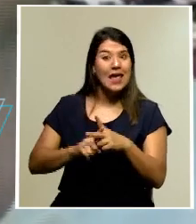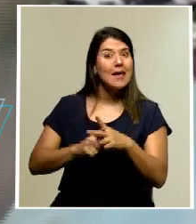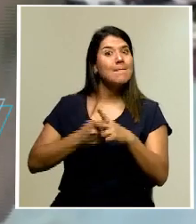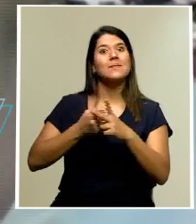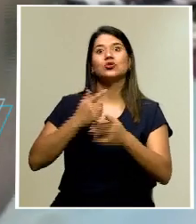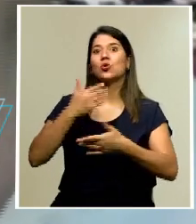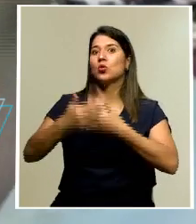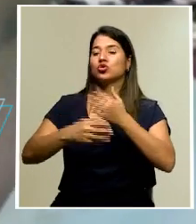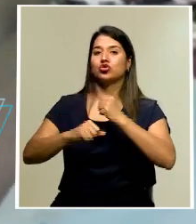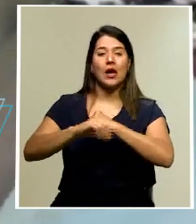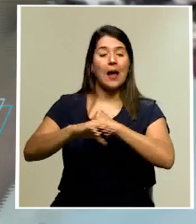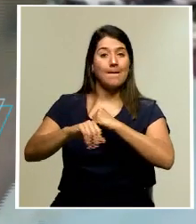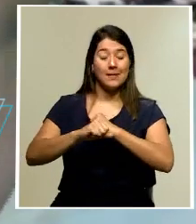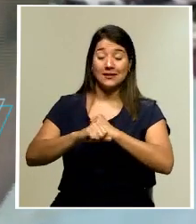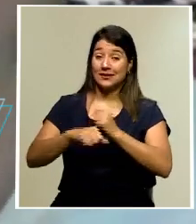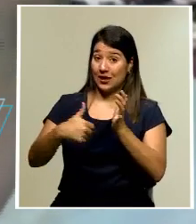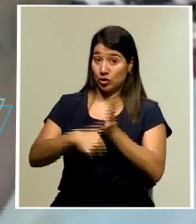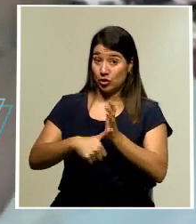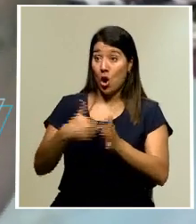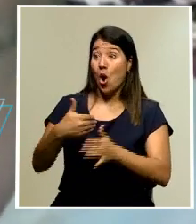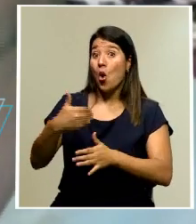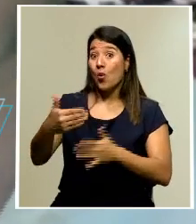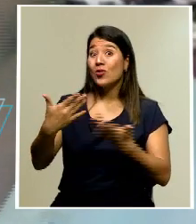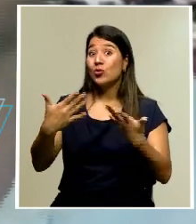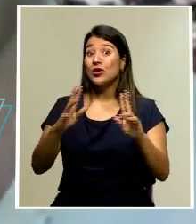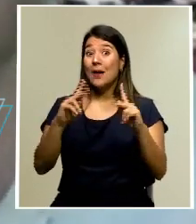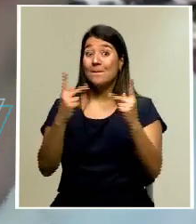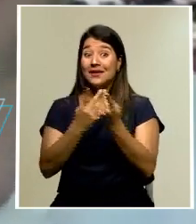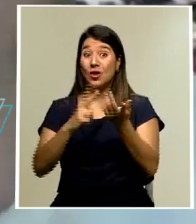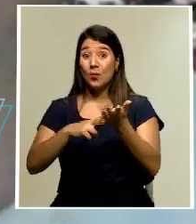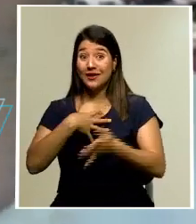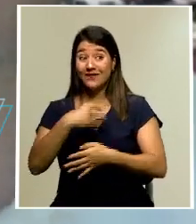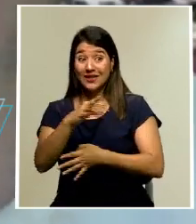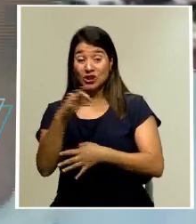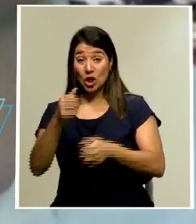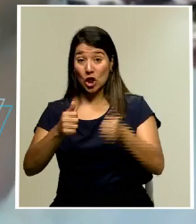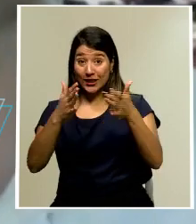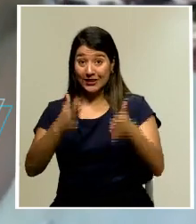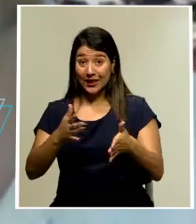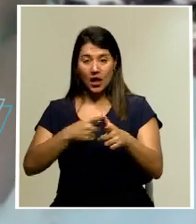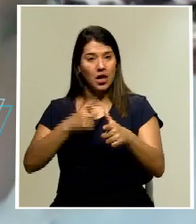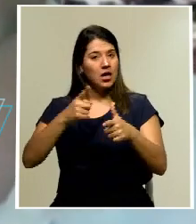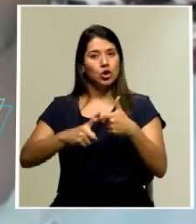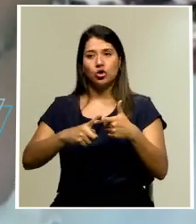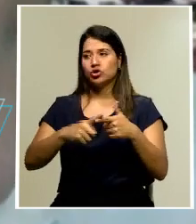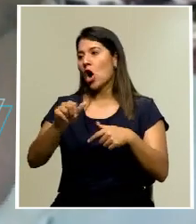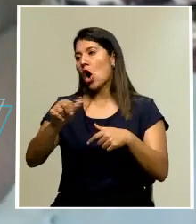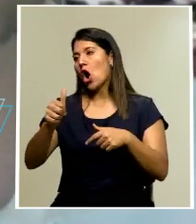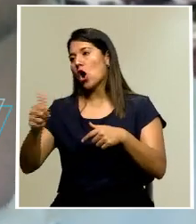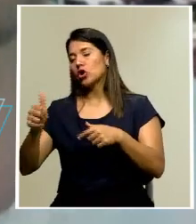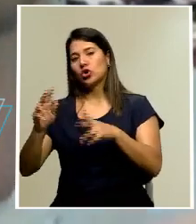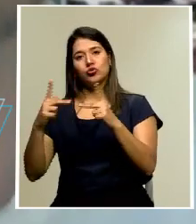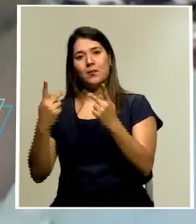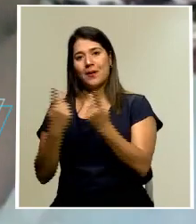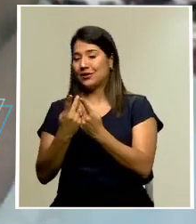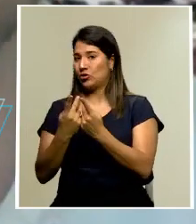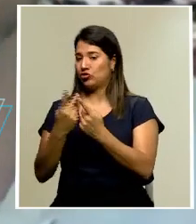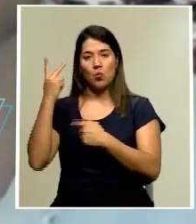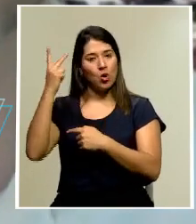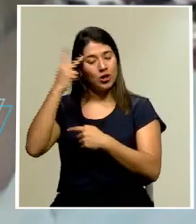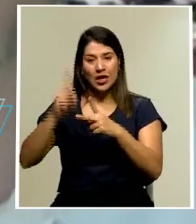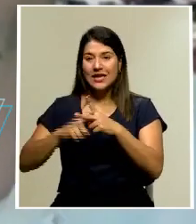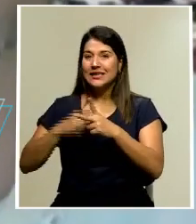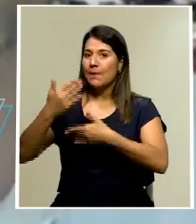campaña electoral. Una vez que Liberación Nacional define candidato, prácticamente el resto de los partidos inician campaña. Tan es así